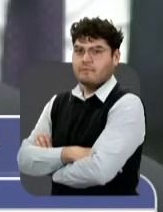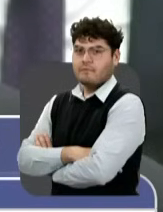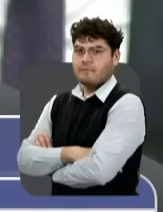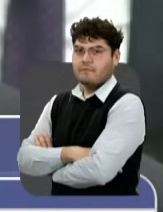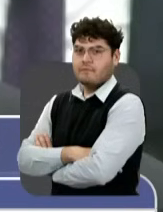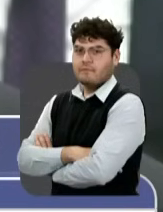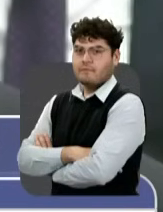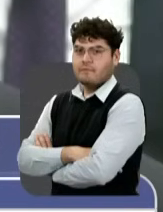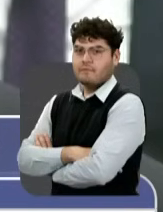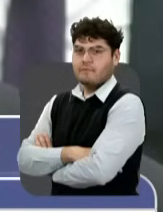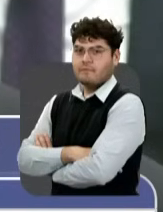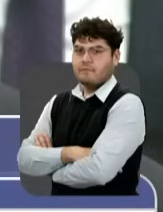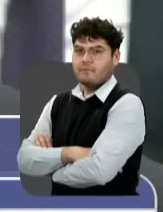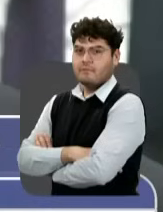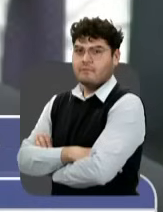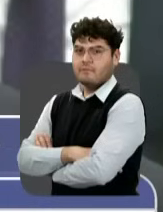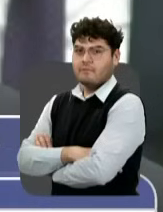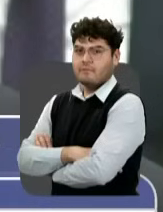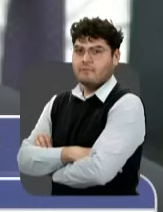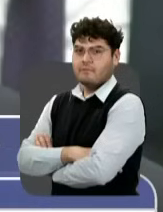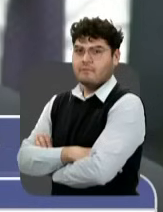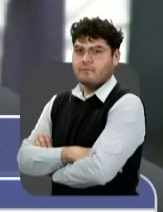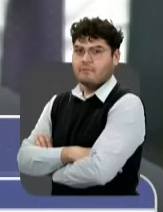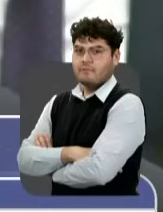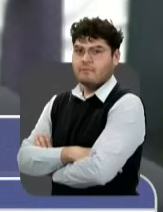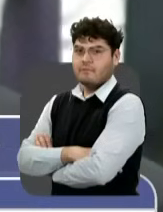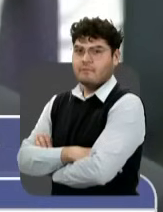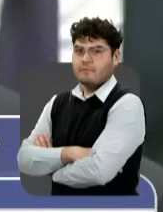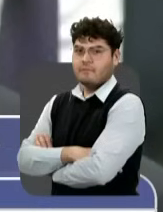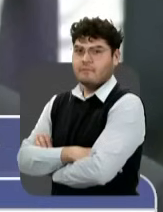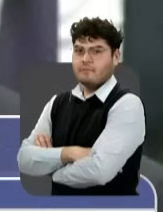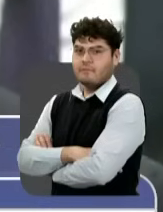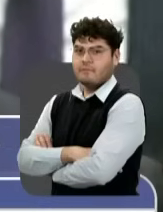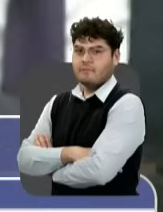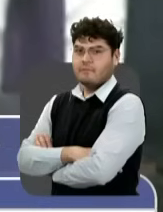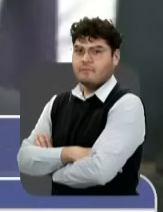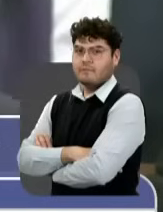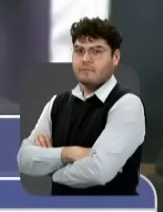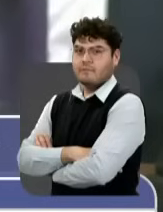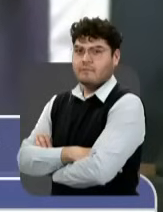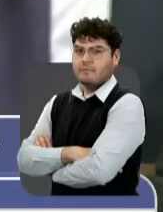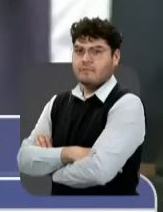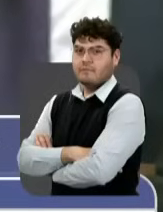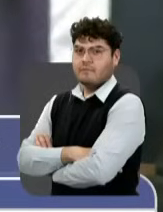Pero, ¿estos 190 millones de pesos están acreditados con facturas o boletas?